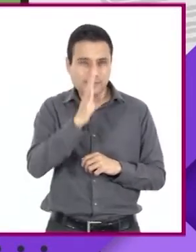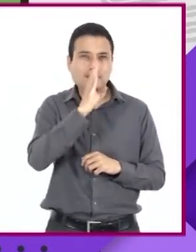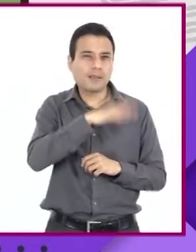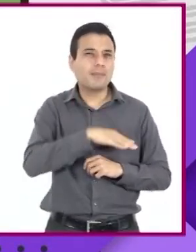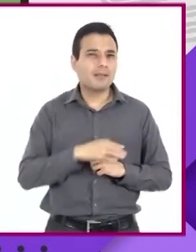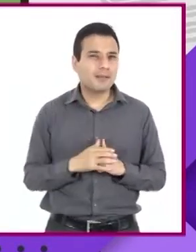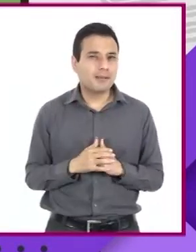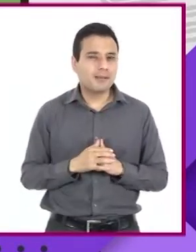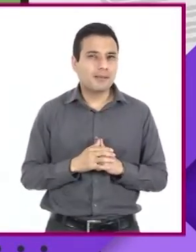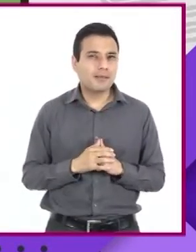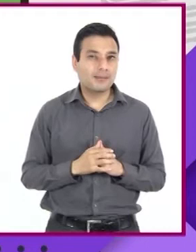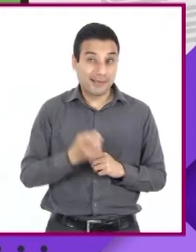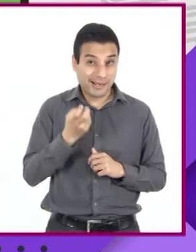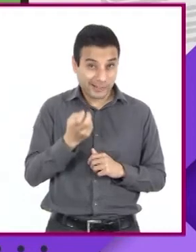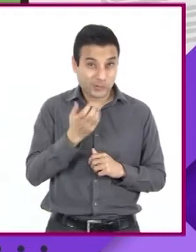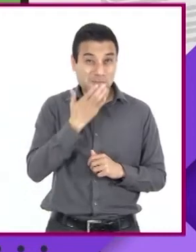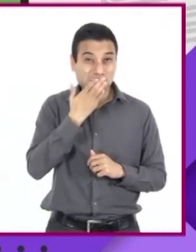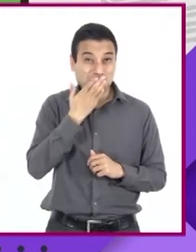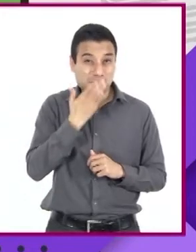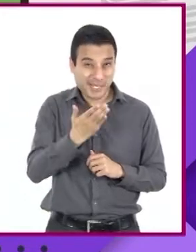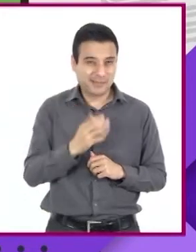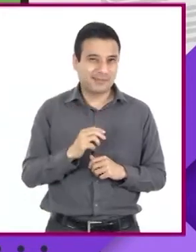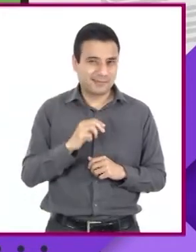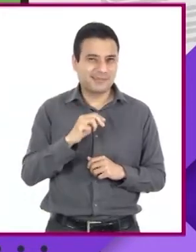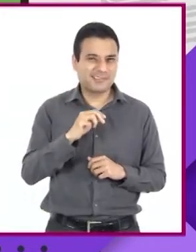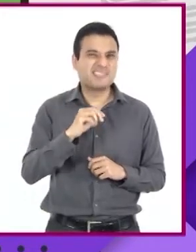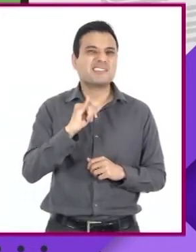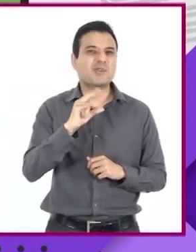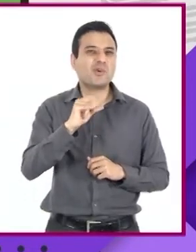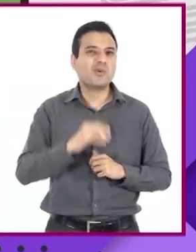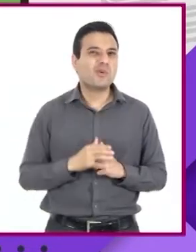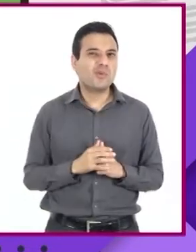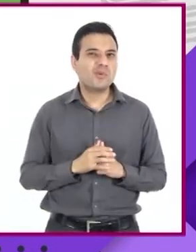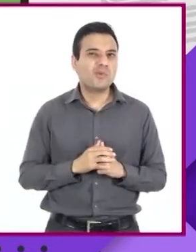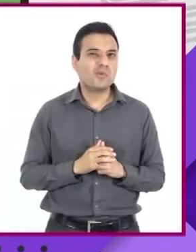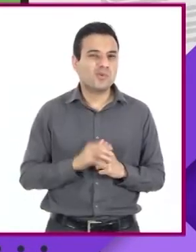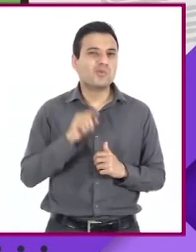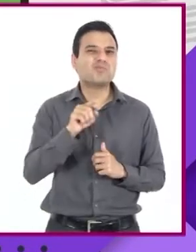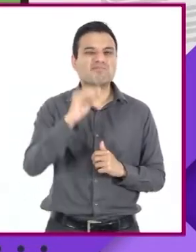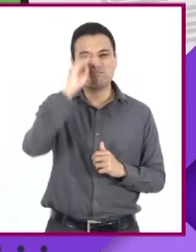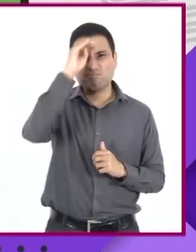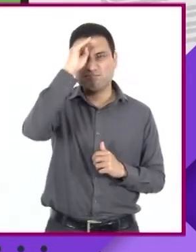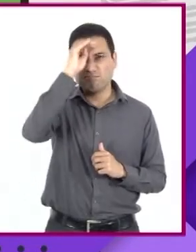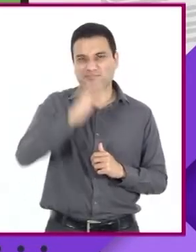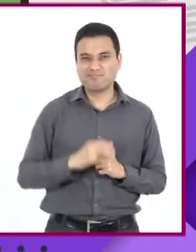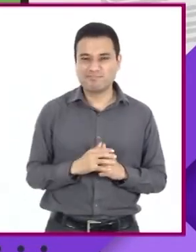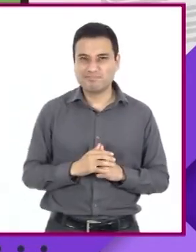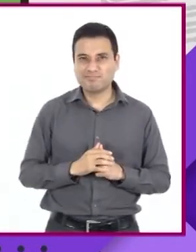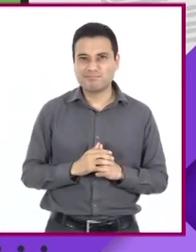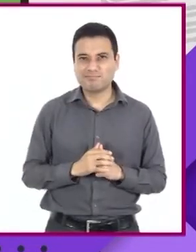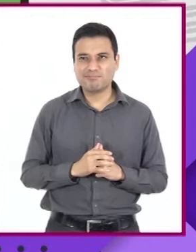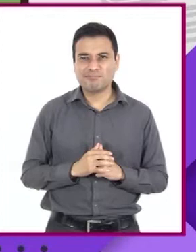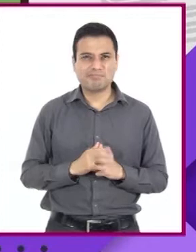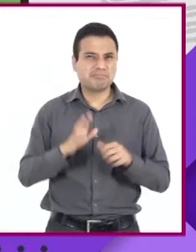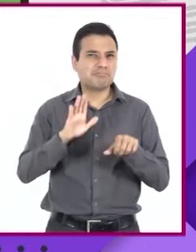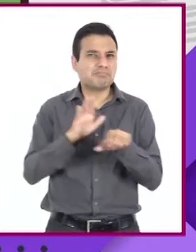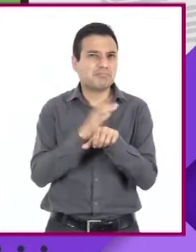¿Creen que sean correctos esos roles de género otorgados a Pedro y a Juanita? ¿Por qué?